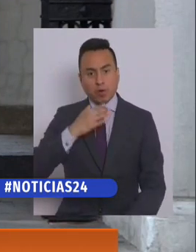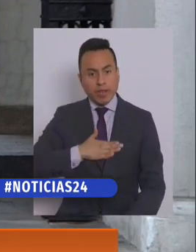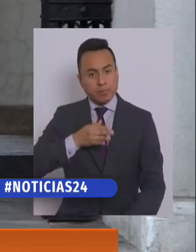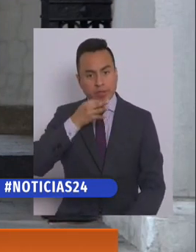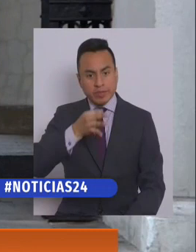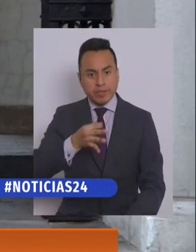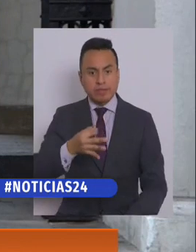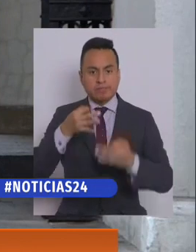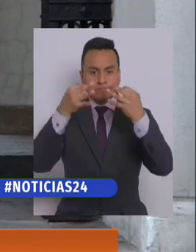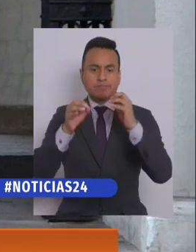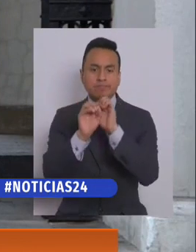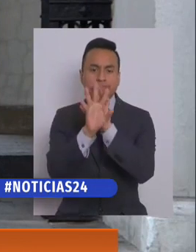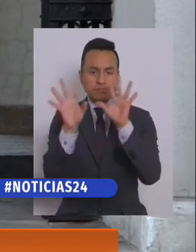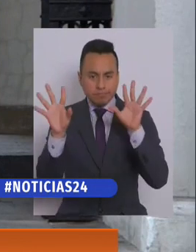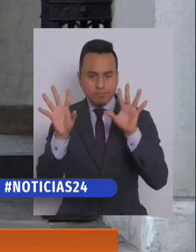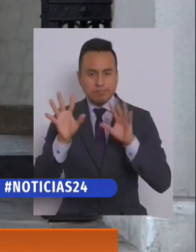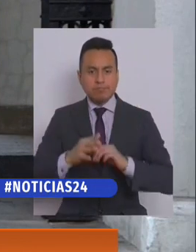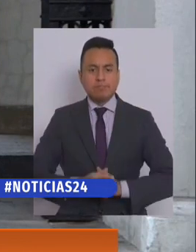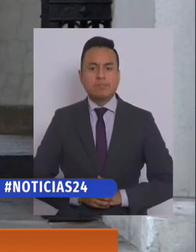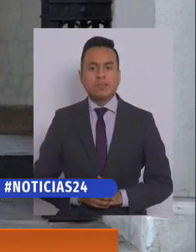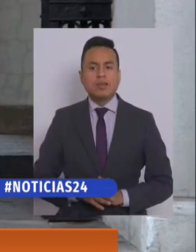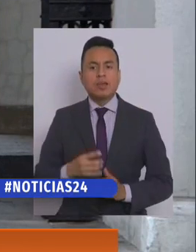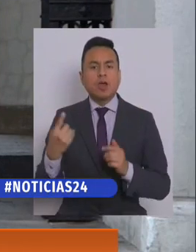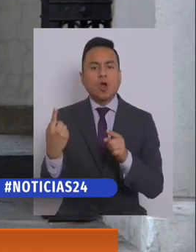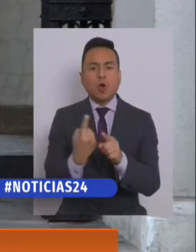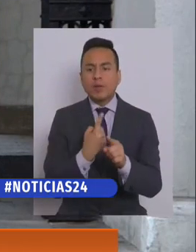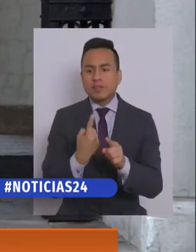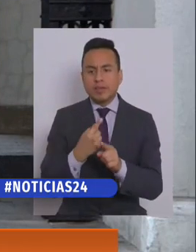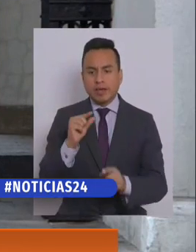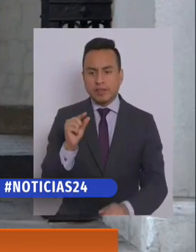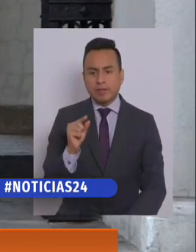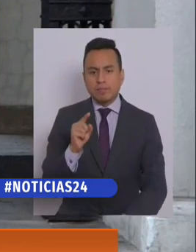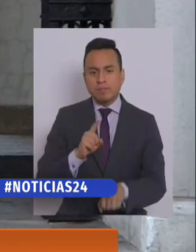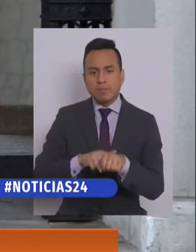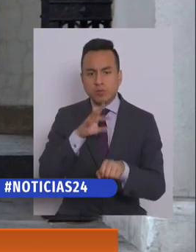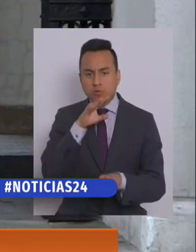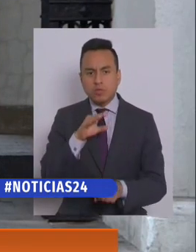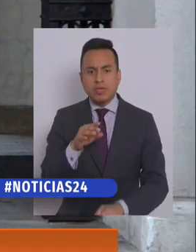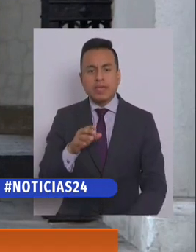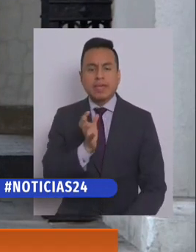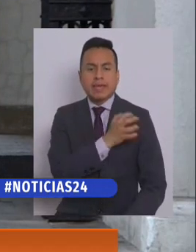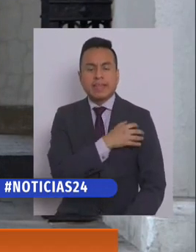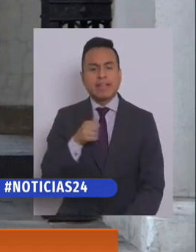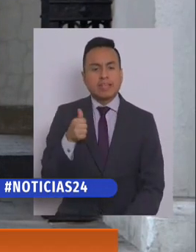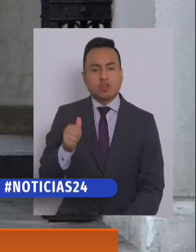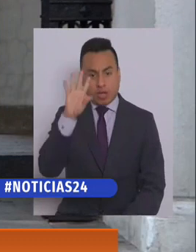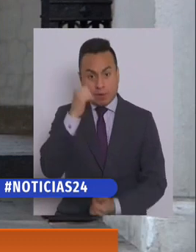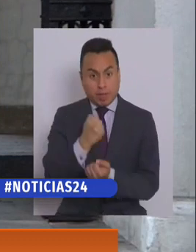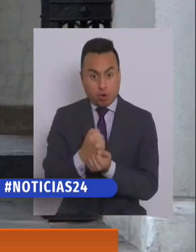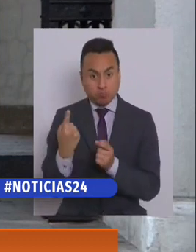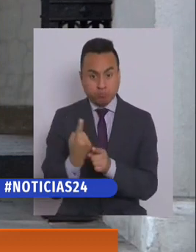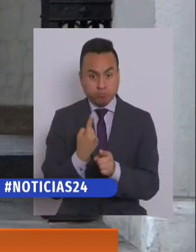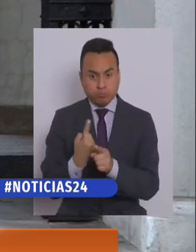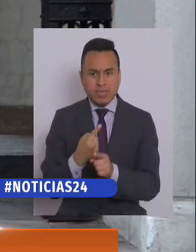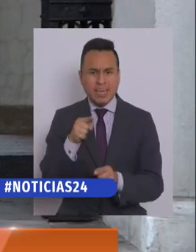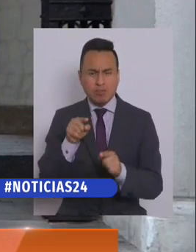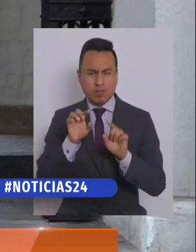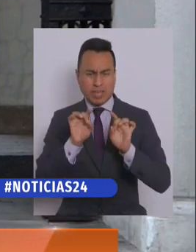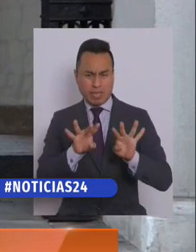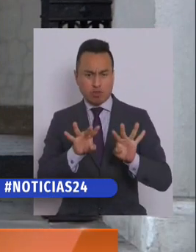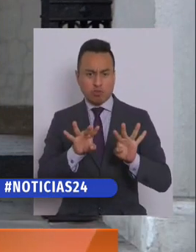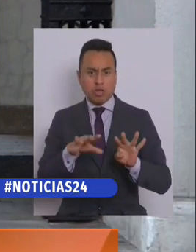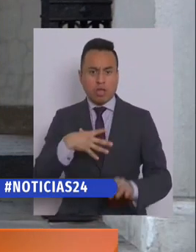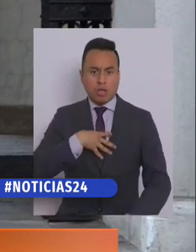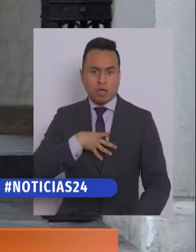decir con absoluta claridad, yo conversé hace breves minutos con el general director de Carabineros, que estos hechos no nos van